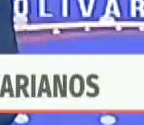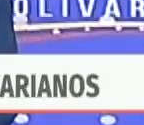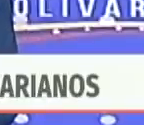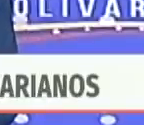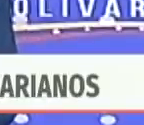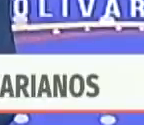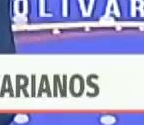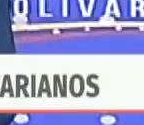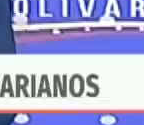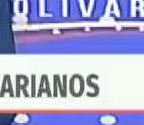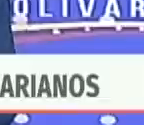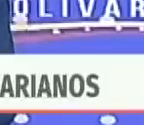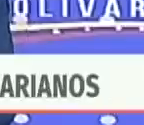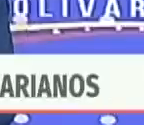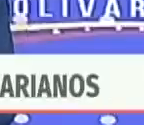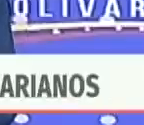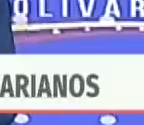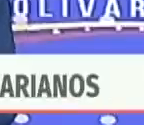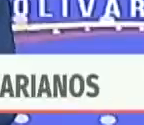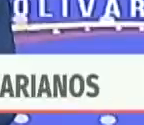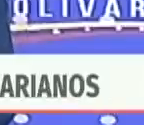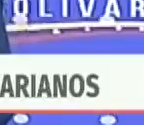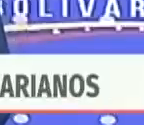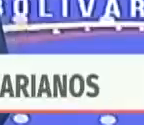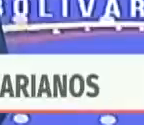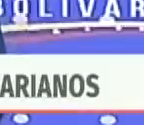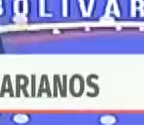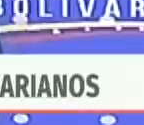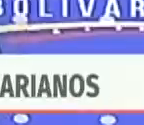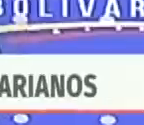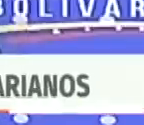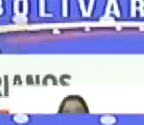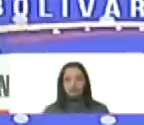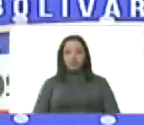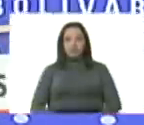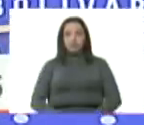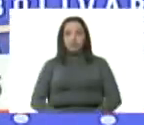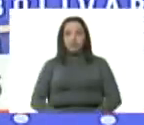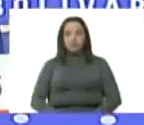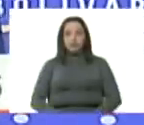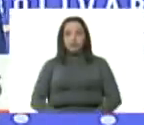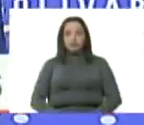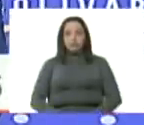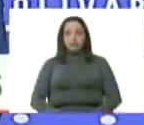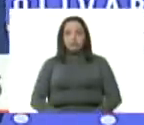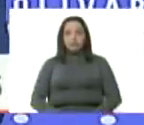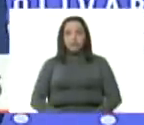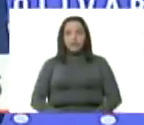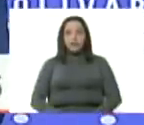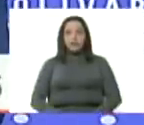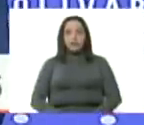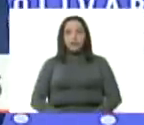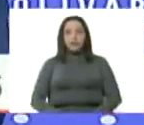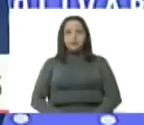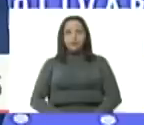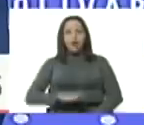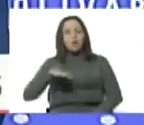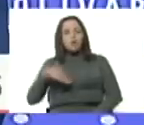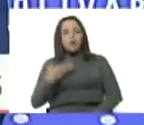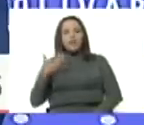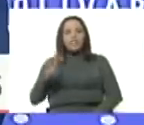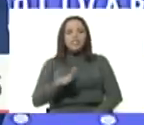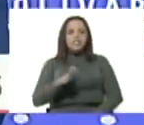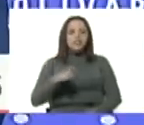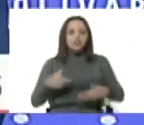la salud, la educación, en moneda convertible, en divisa, eso sí, te puede venir a apostar,